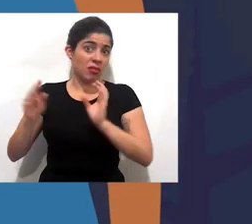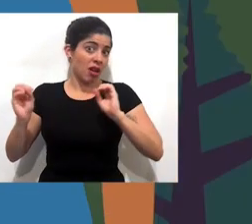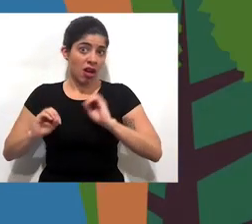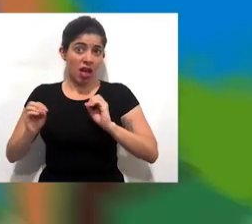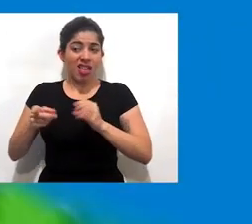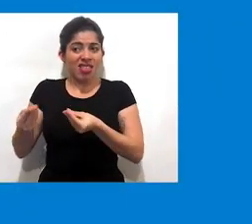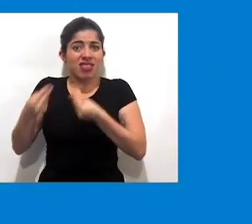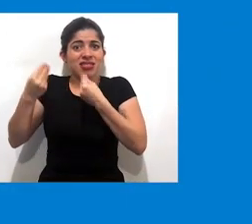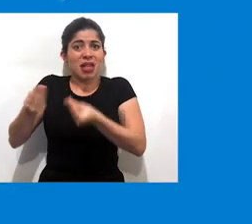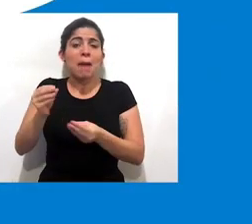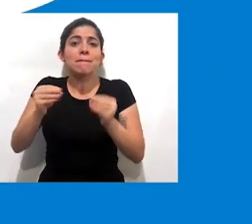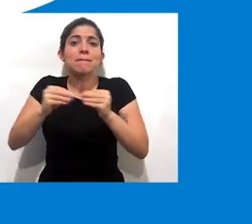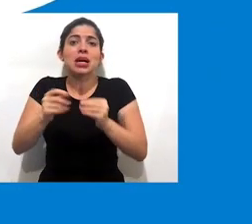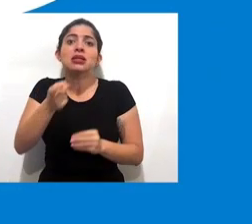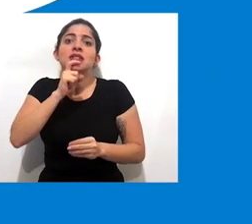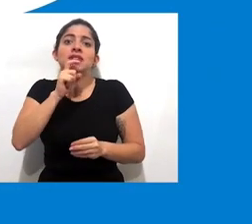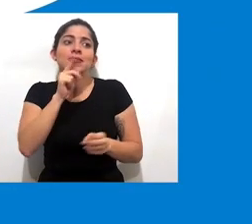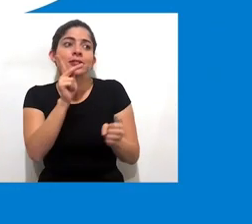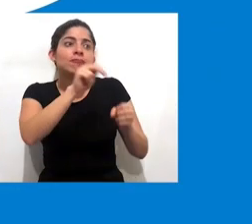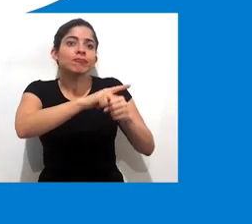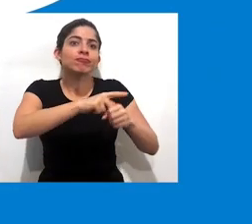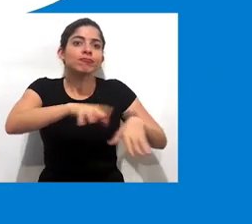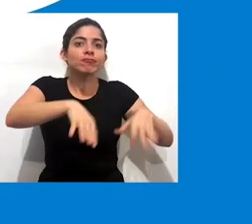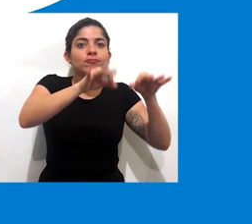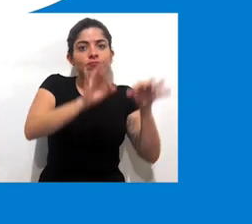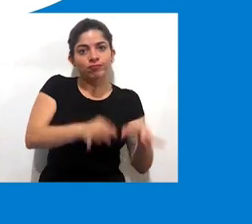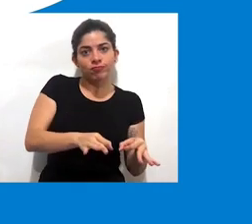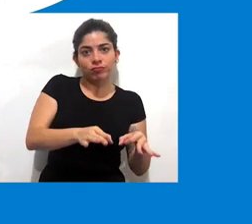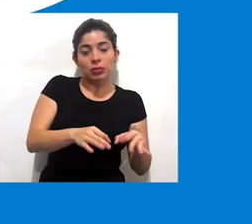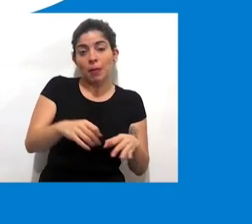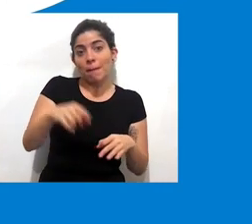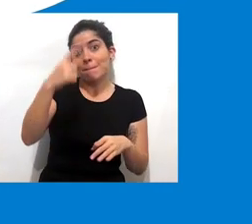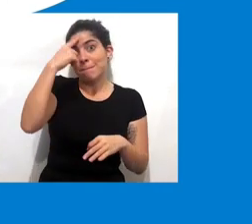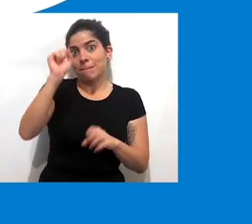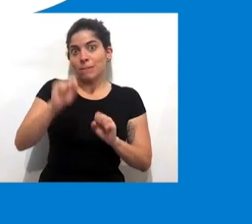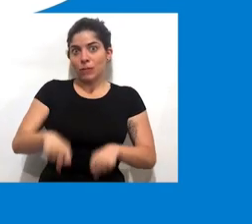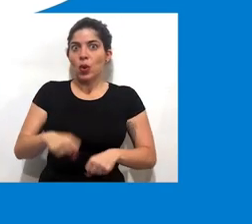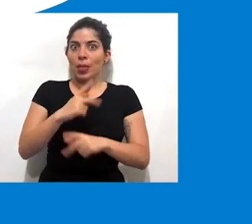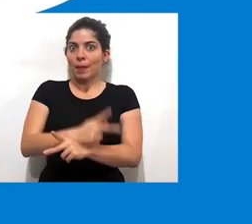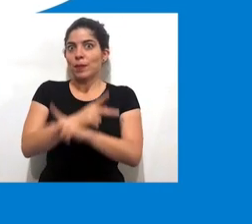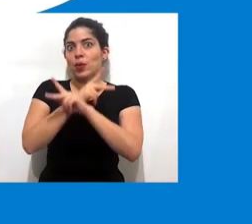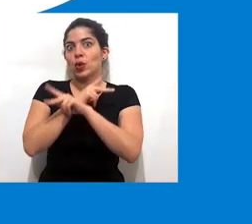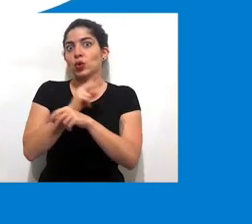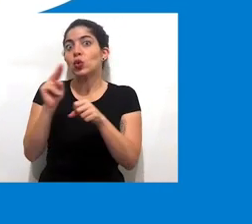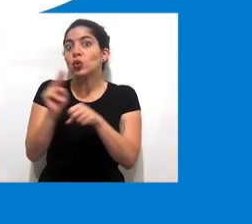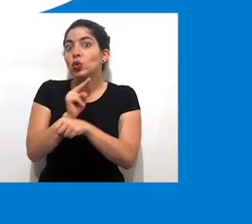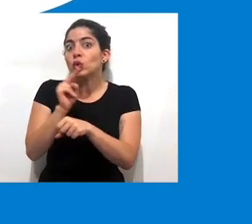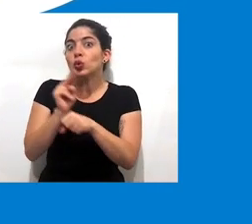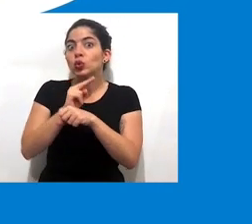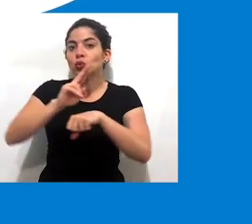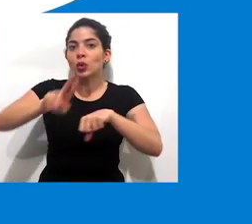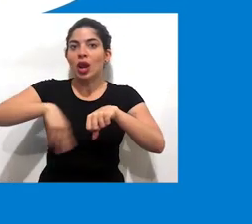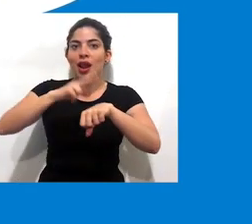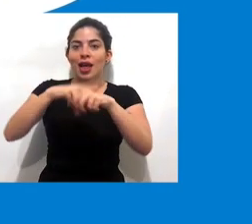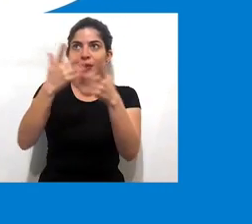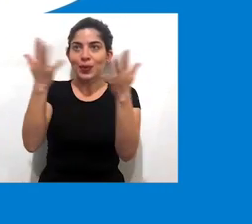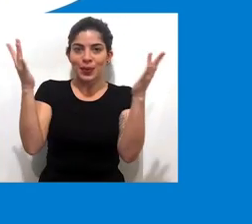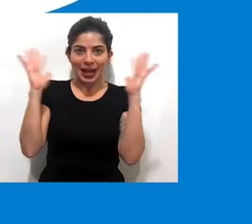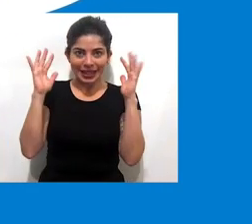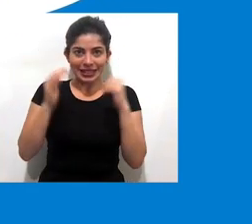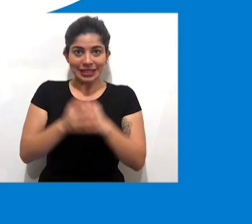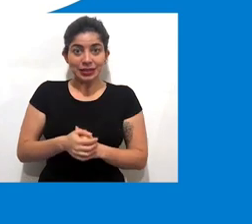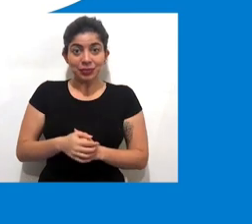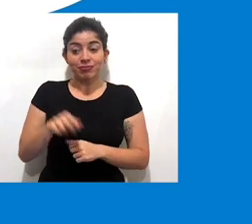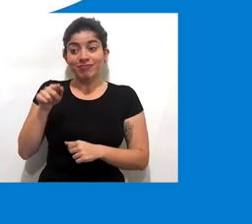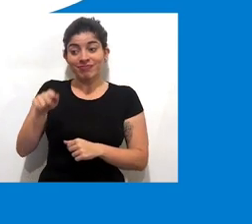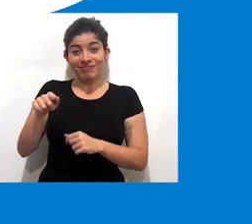no remunerado, lo que dificulta su participación en la toma de decisiones para la protección y uso sostenible de la